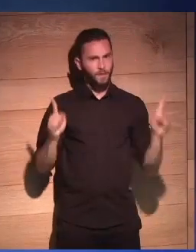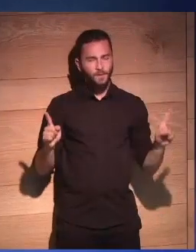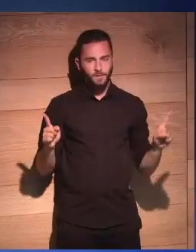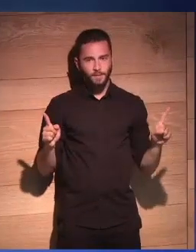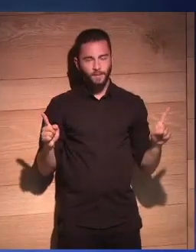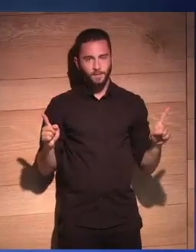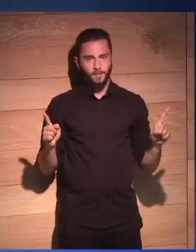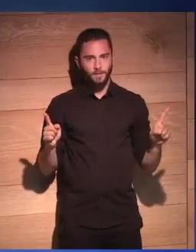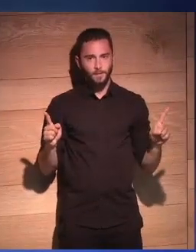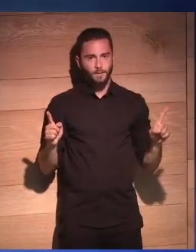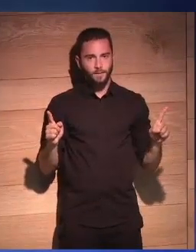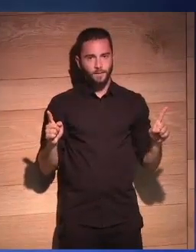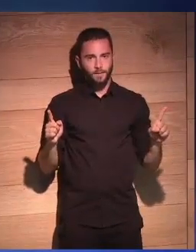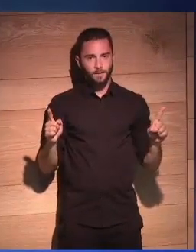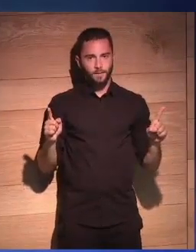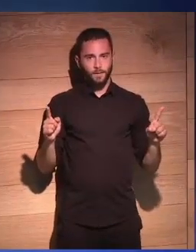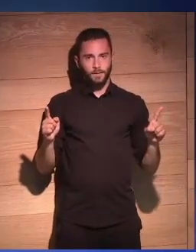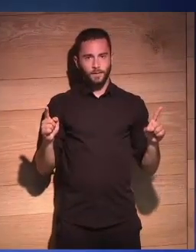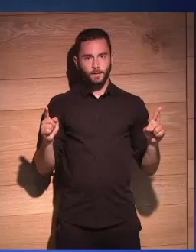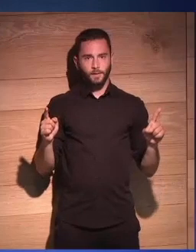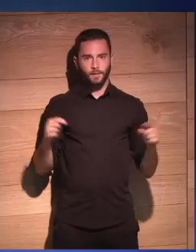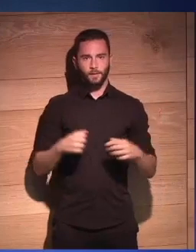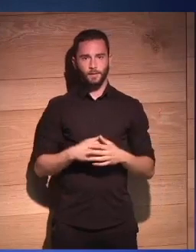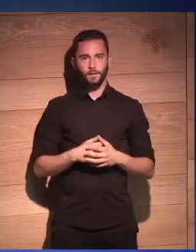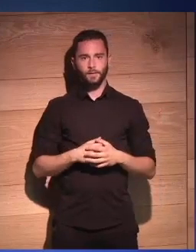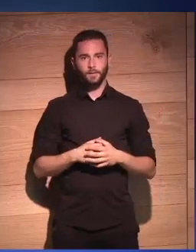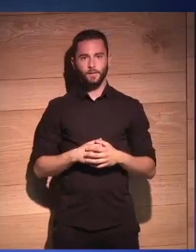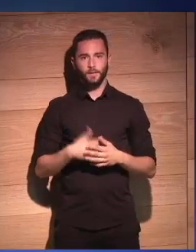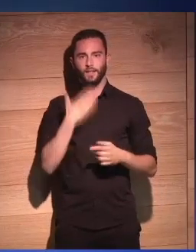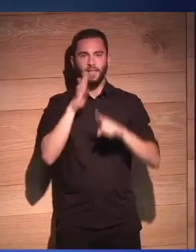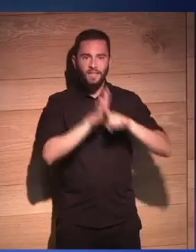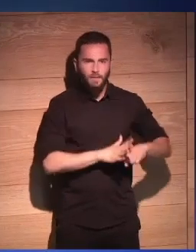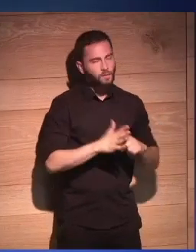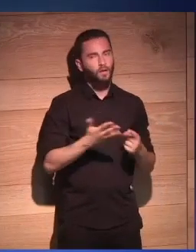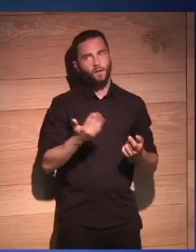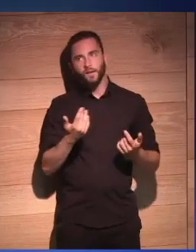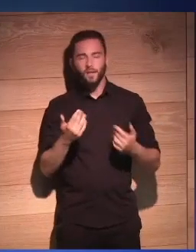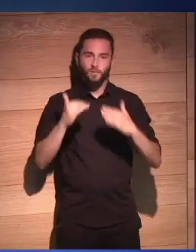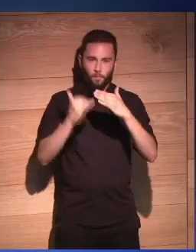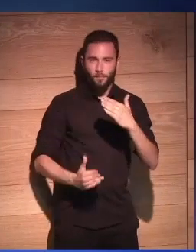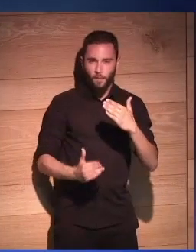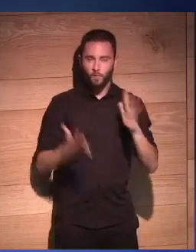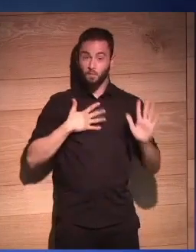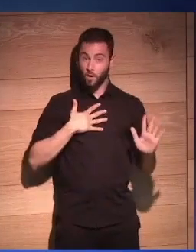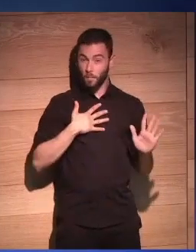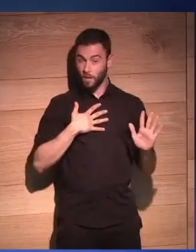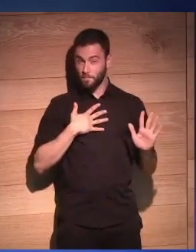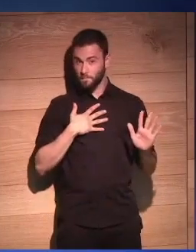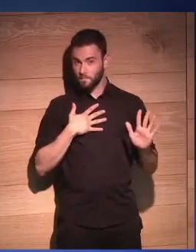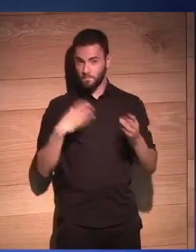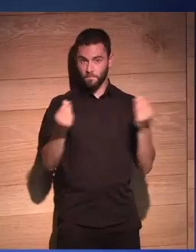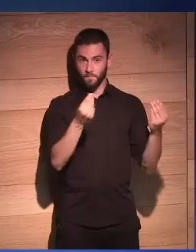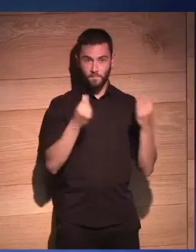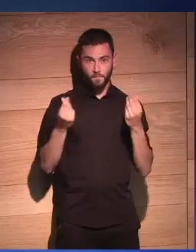¿no?, y que van más por la corriente de no tan edadista. Pero yo, a mi juicio, en el mundo,